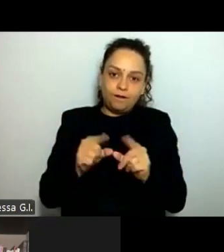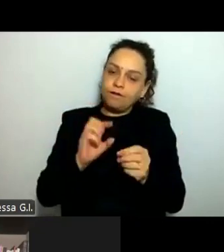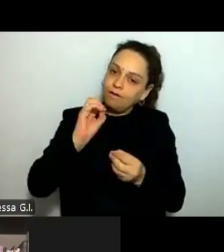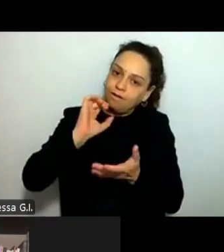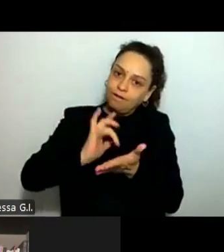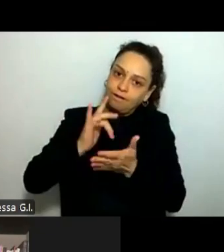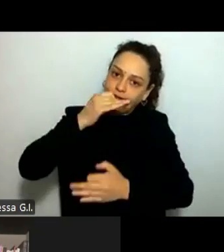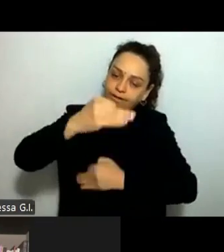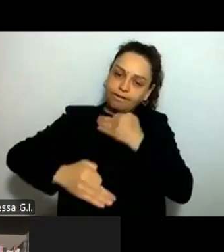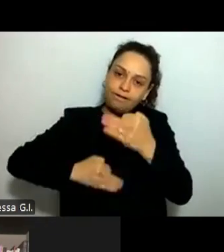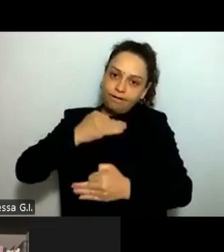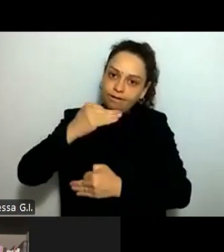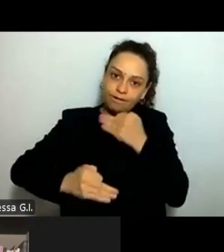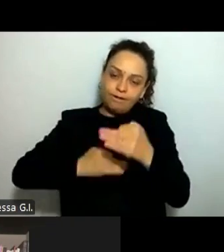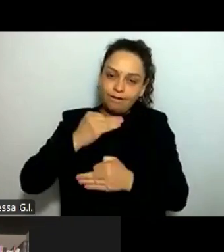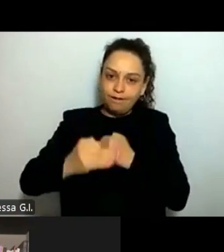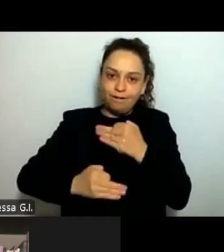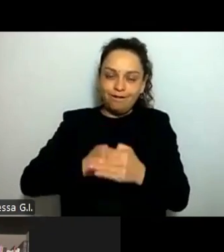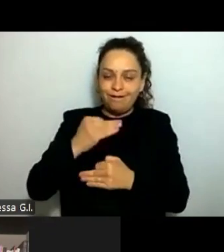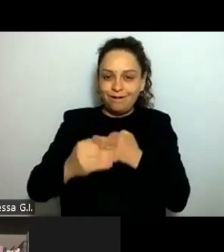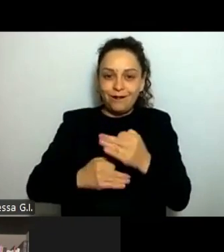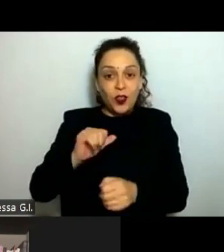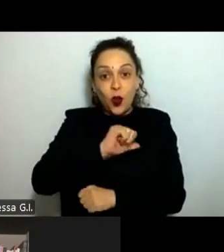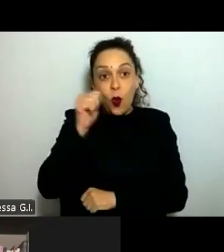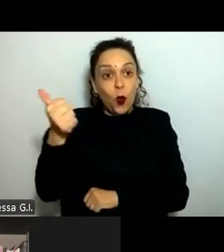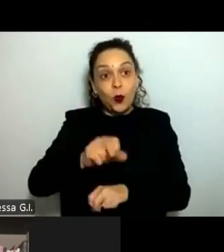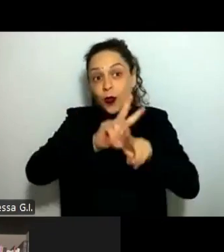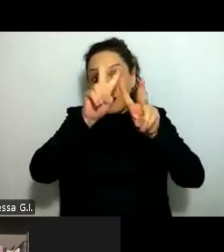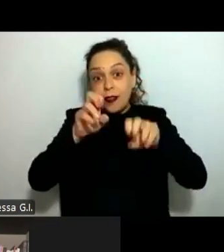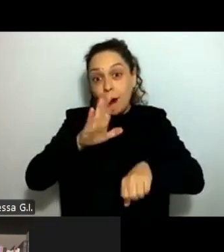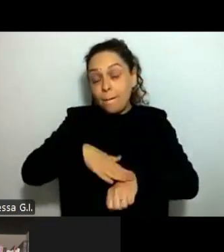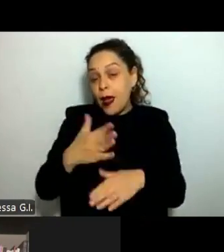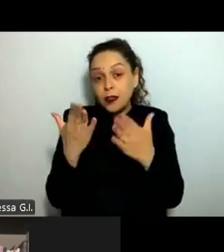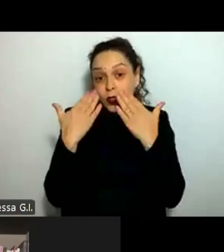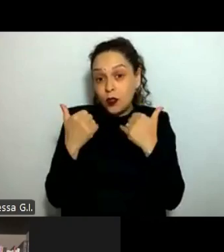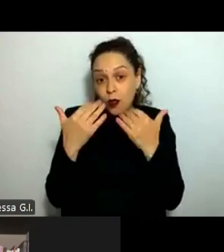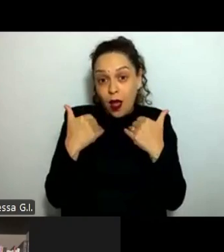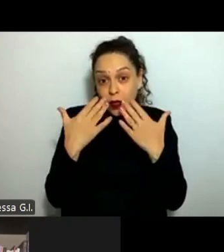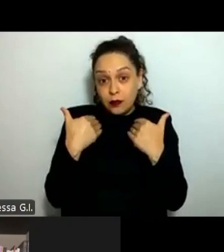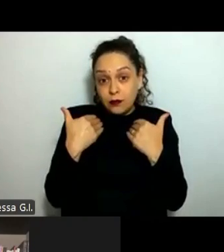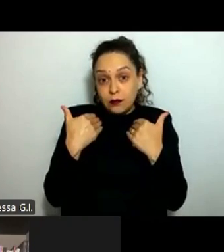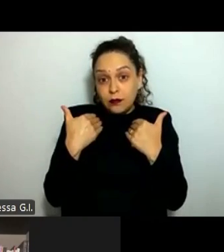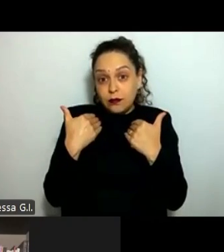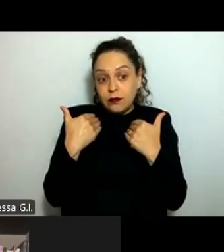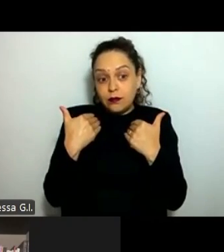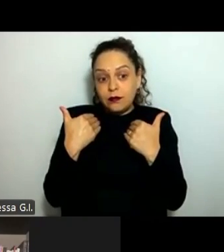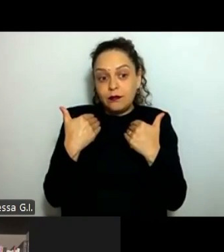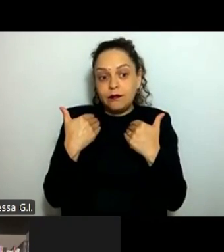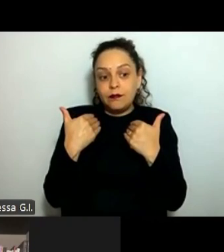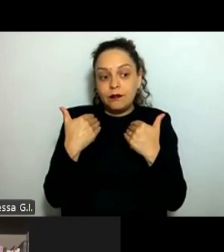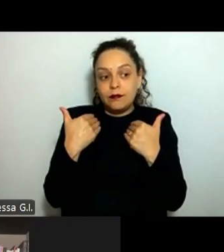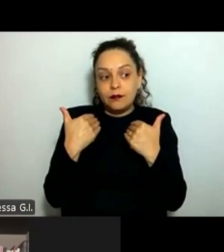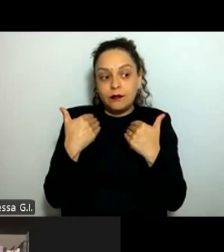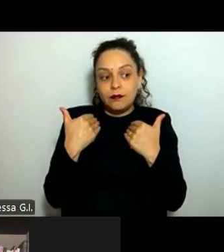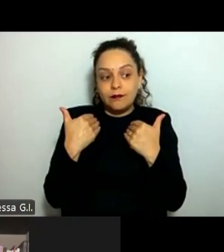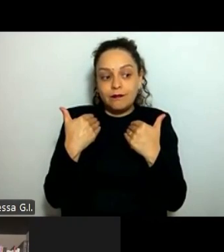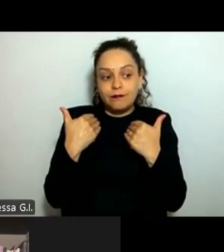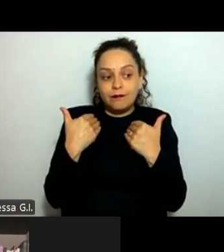a todos y cada uno de ustedes. Si no hubiera alguna otra consideración, y si así me lo permite el diputado secretario, concluiría